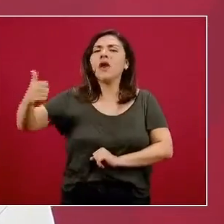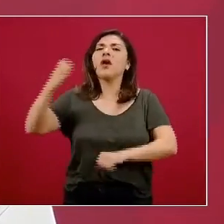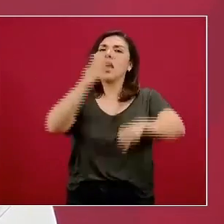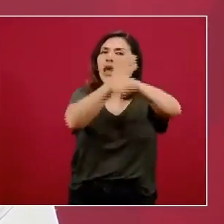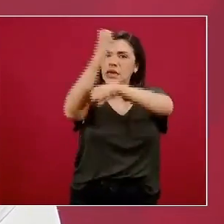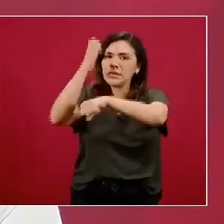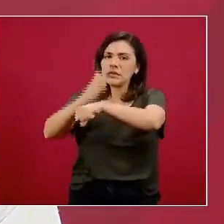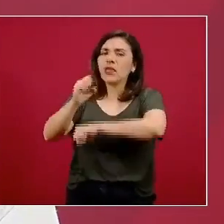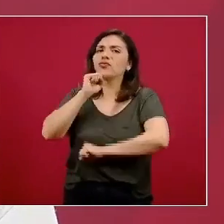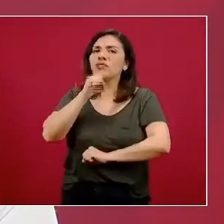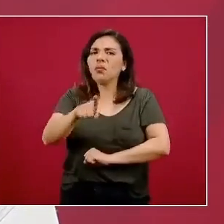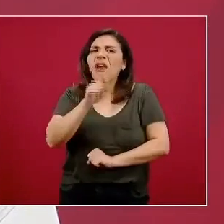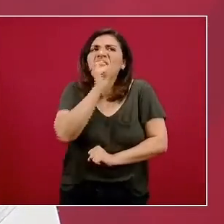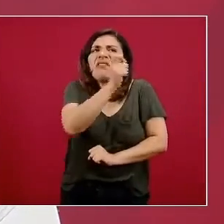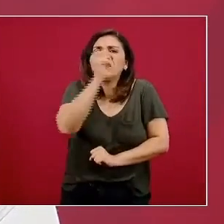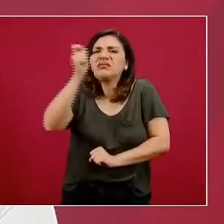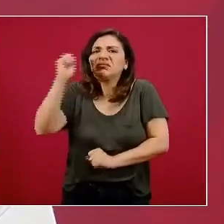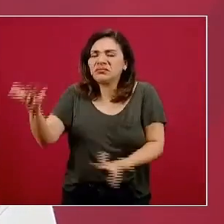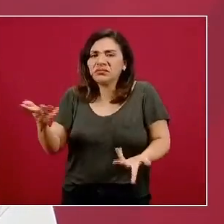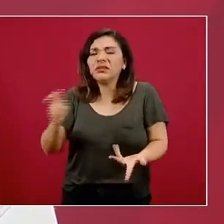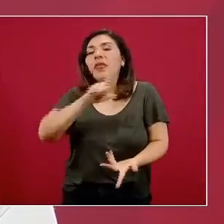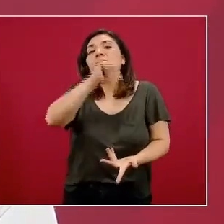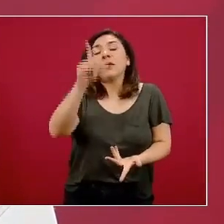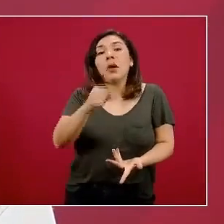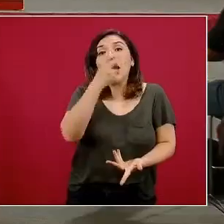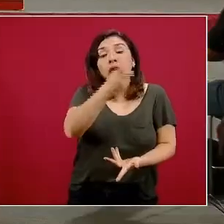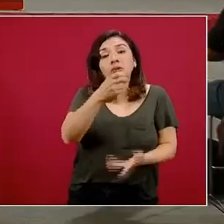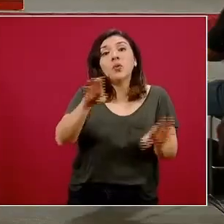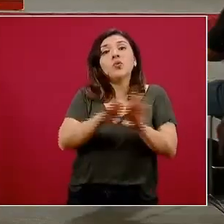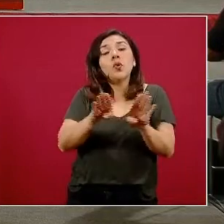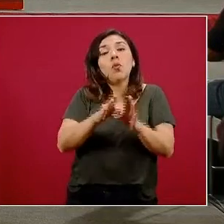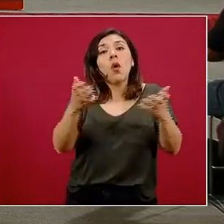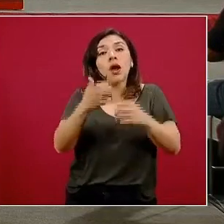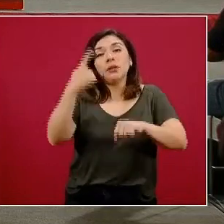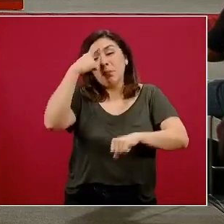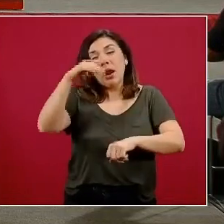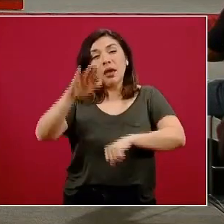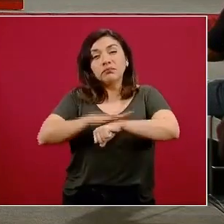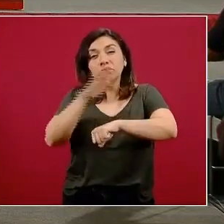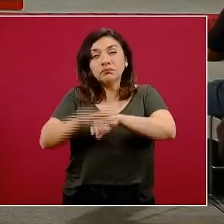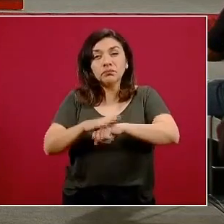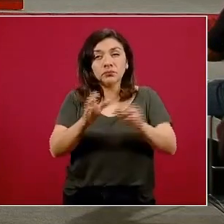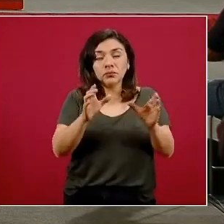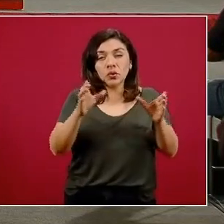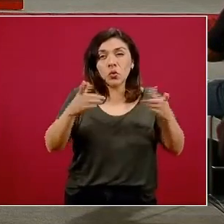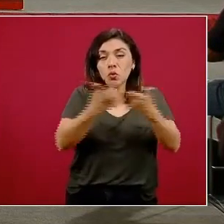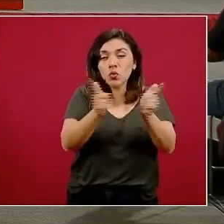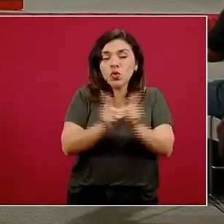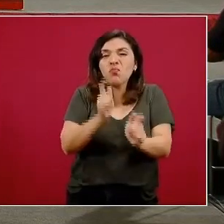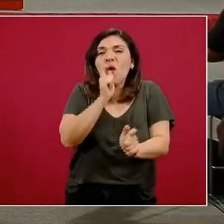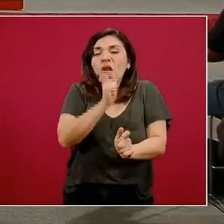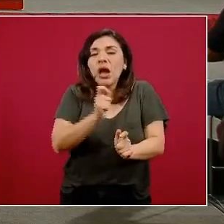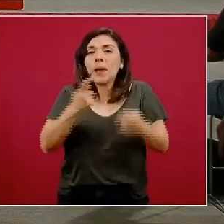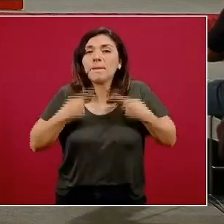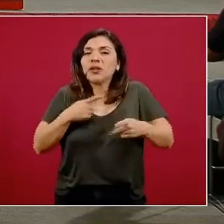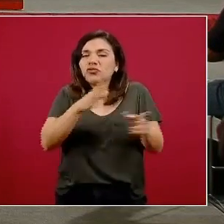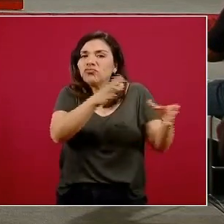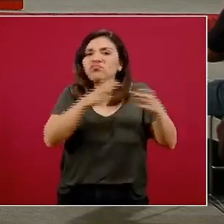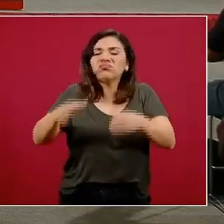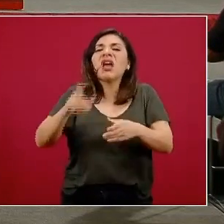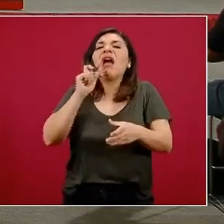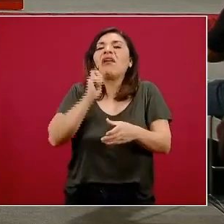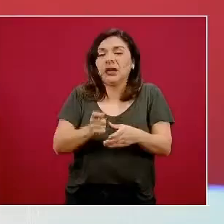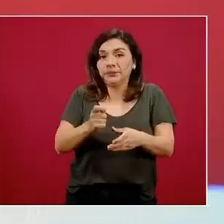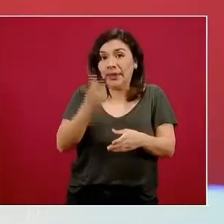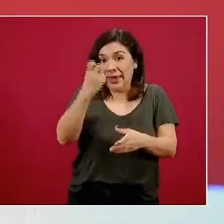federativa, y finalmente lo que procede para hacer la clasificación final de esos casos. Esto